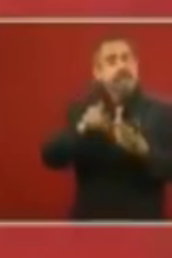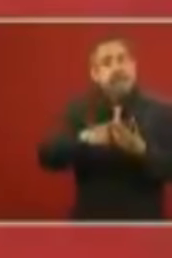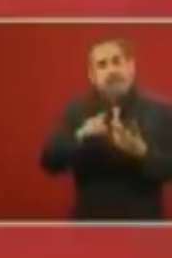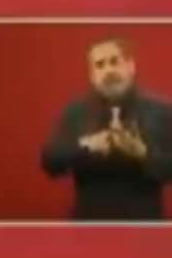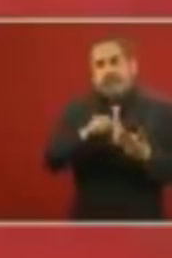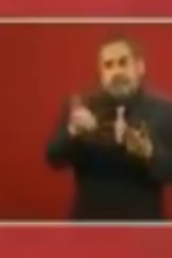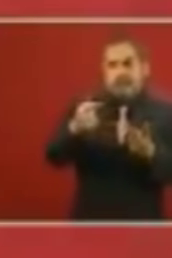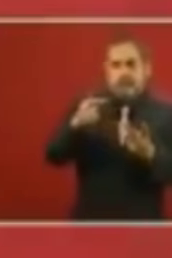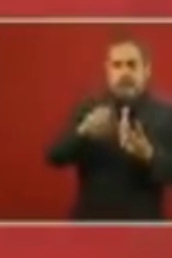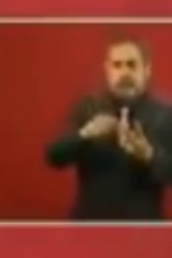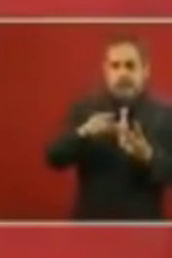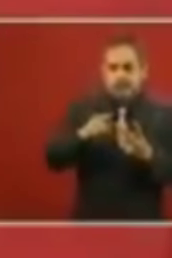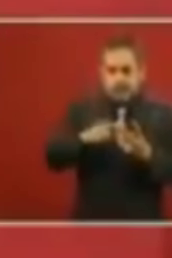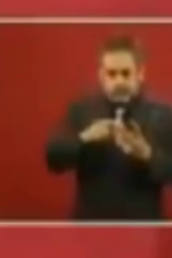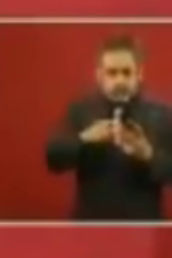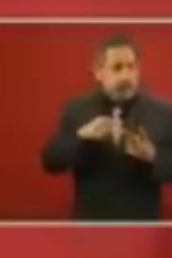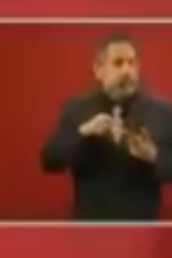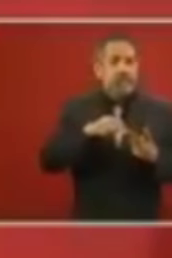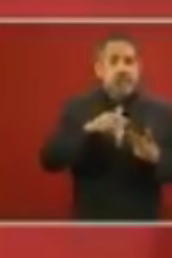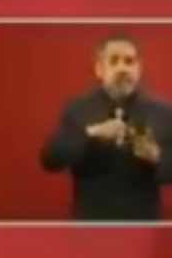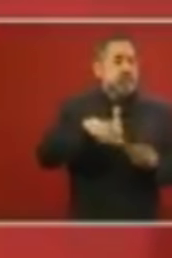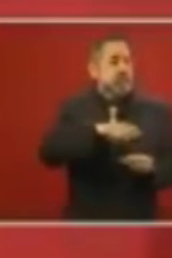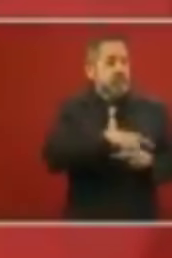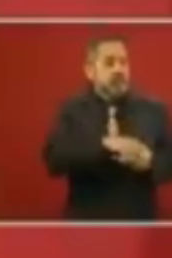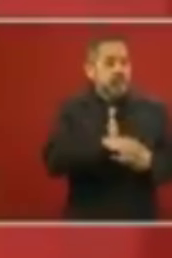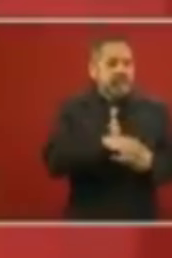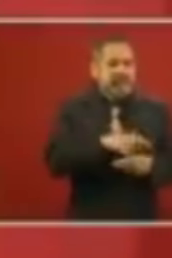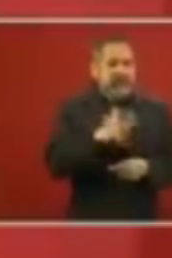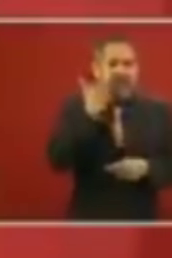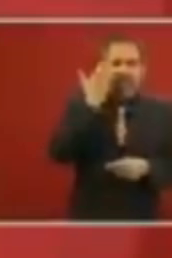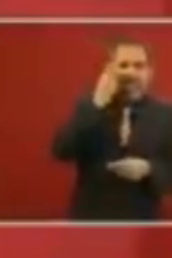quienes están en contra nuestra